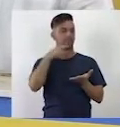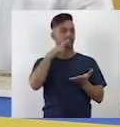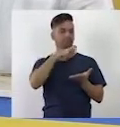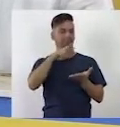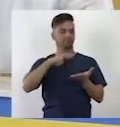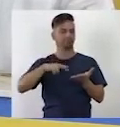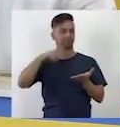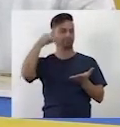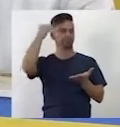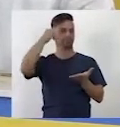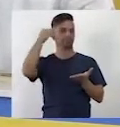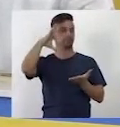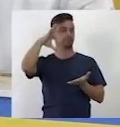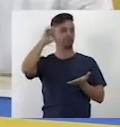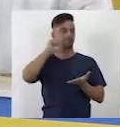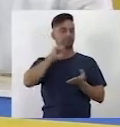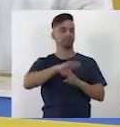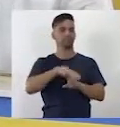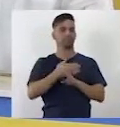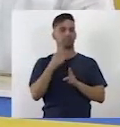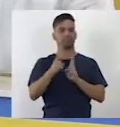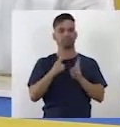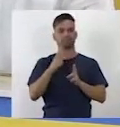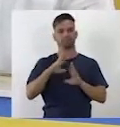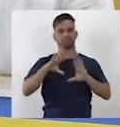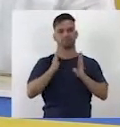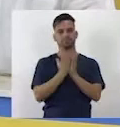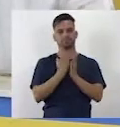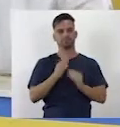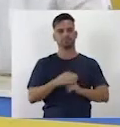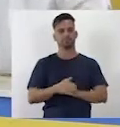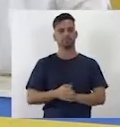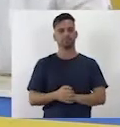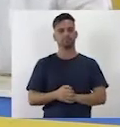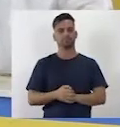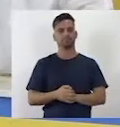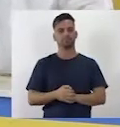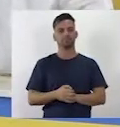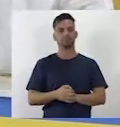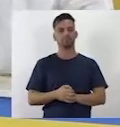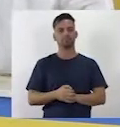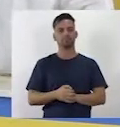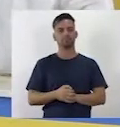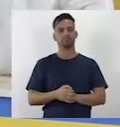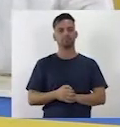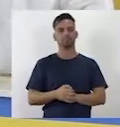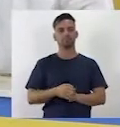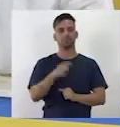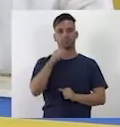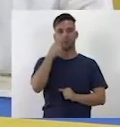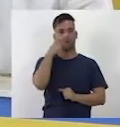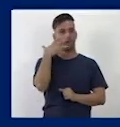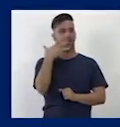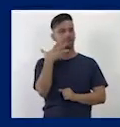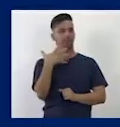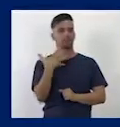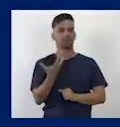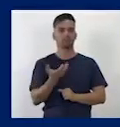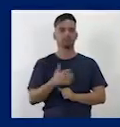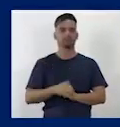pueden comprender y después hacer los ejercicios que orientamos al final y el tema de hoy es bastante interesante